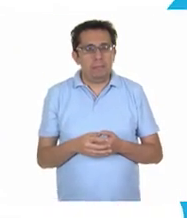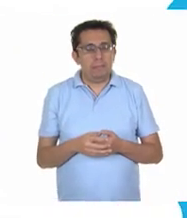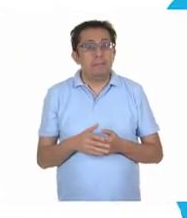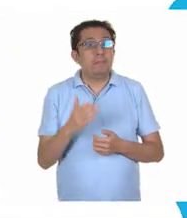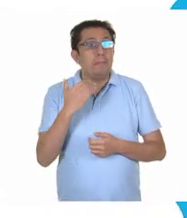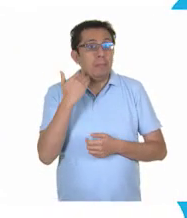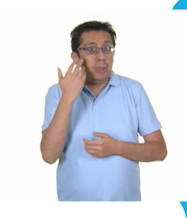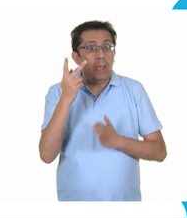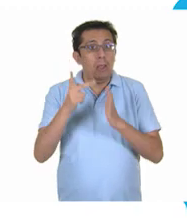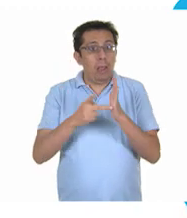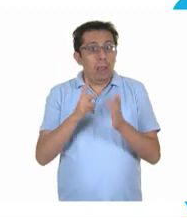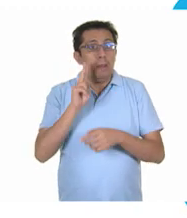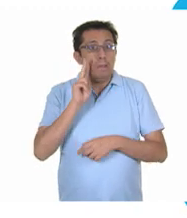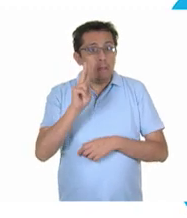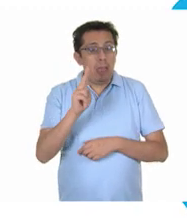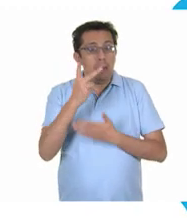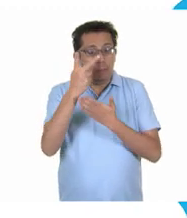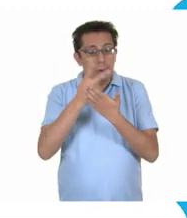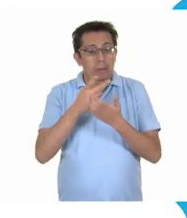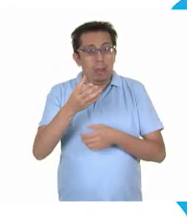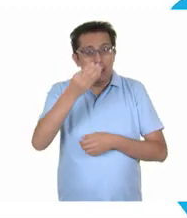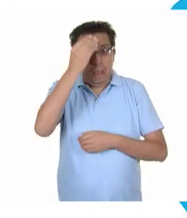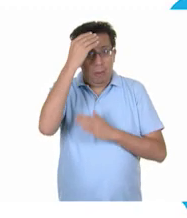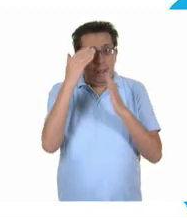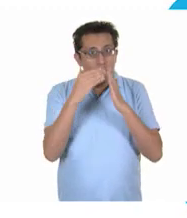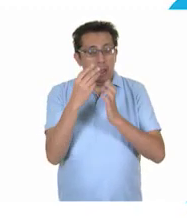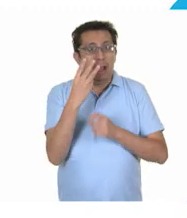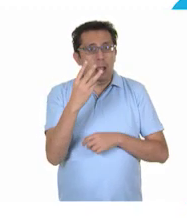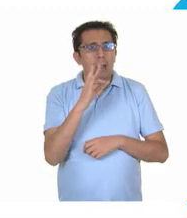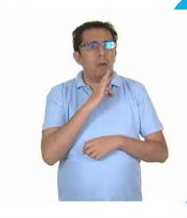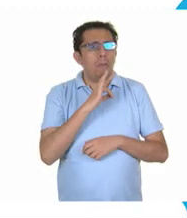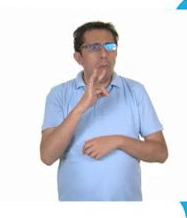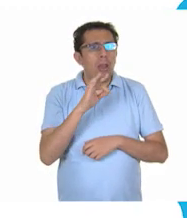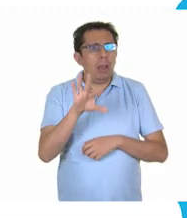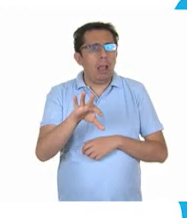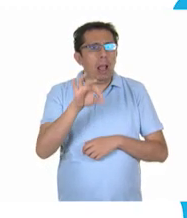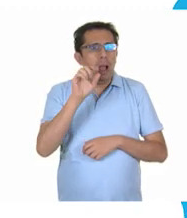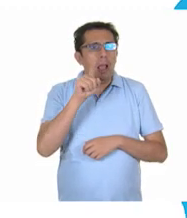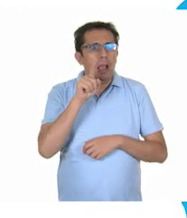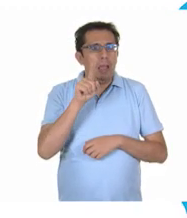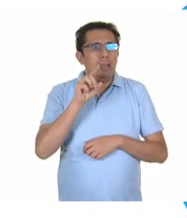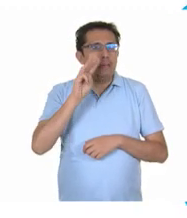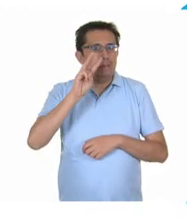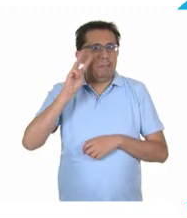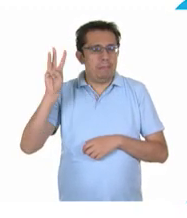Si quieres volver a ver los programas de Aprende en Casa 3, los puedes encontrar en la siguiente